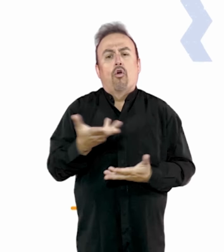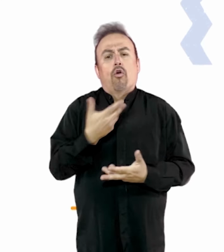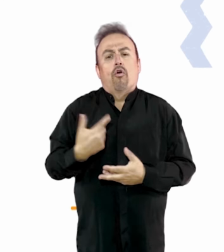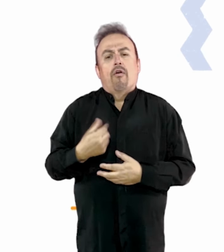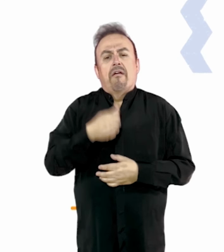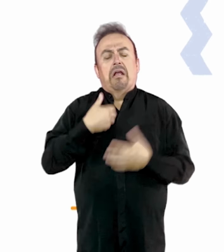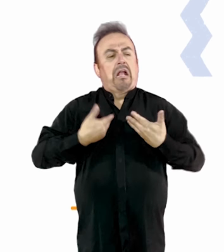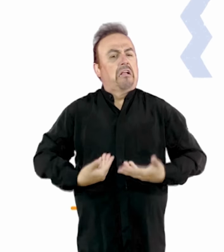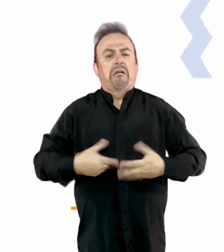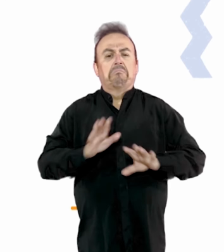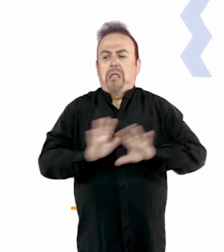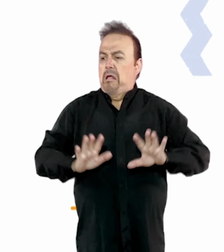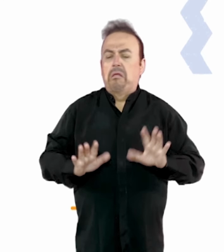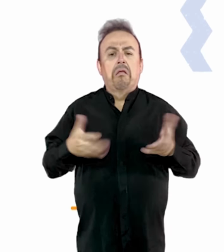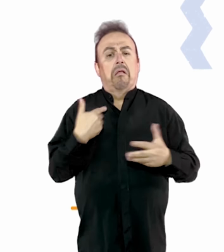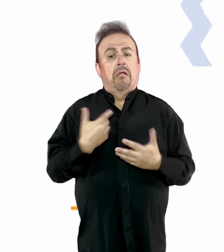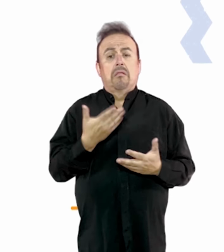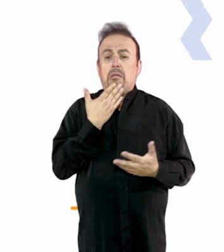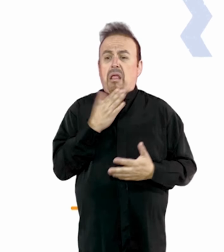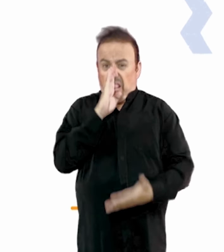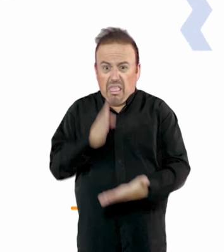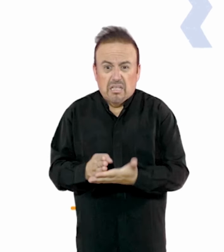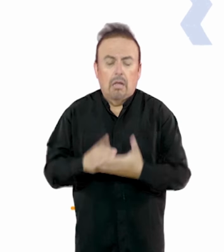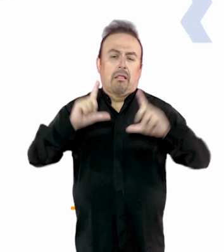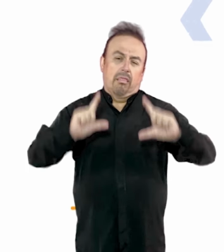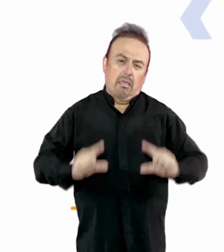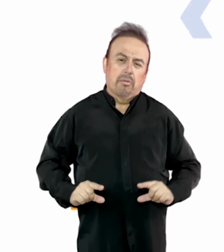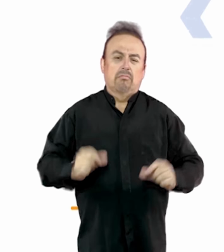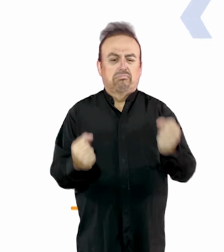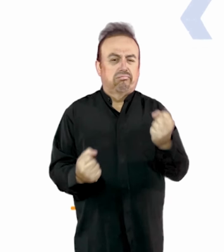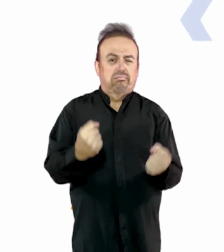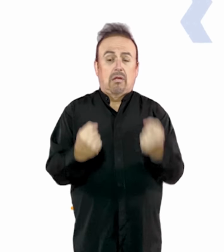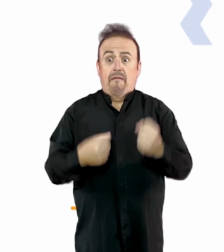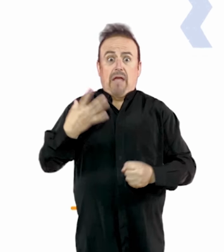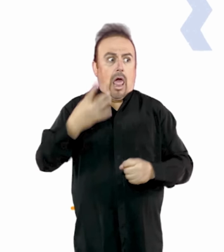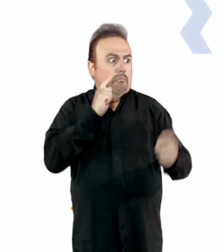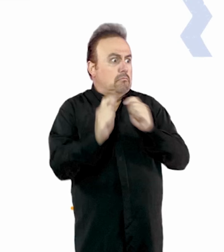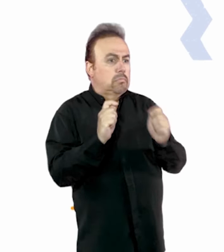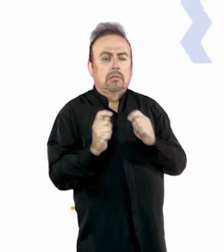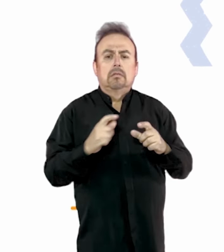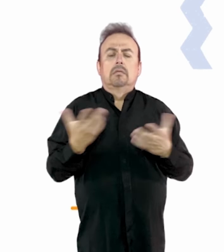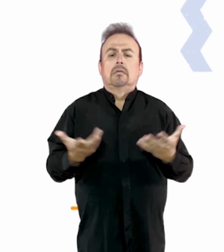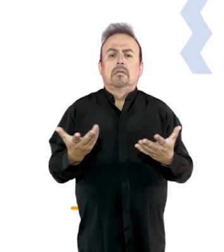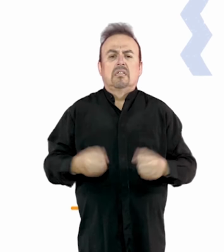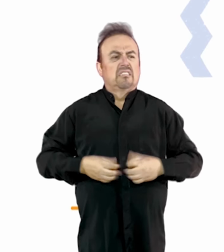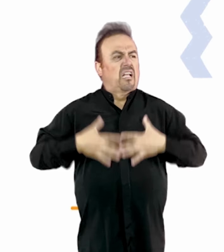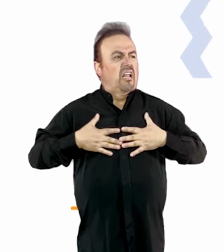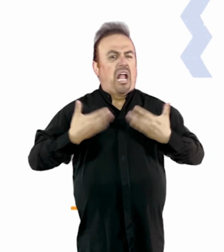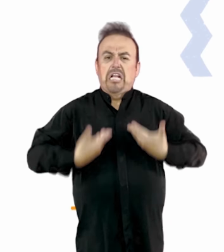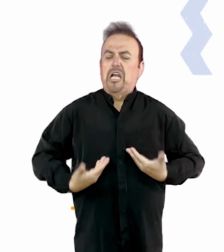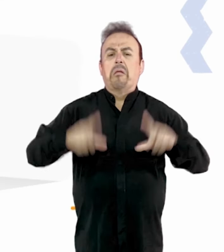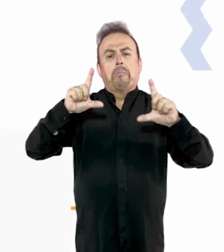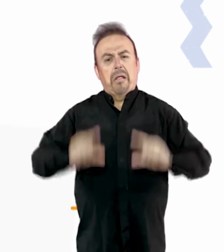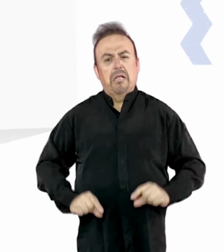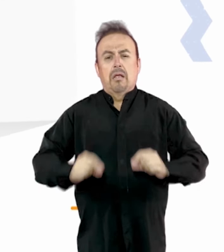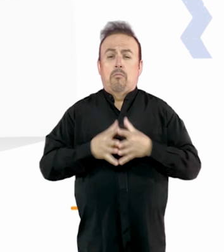sensación de fatiga. Ello reduce la capacidad de tomar decisiones en la conducción y valorar riesgos, disminuye la sensación de fatiga y